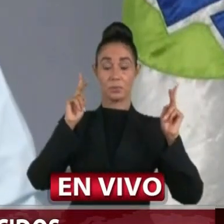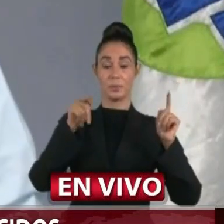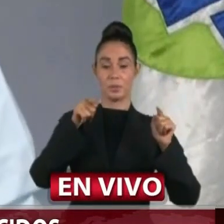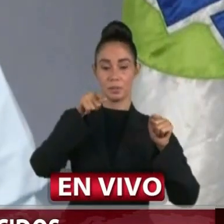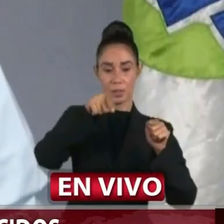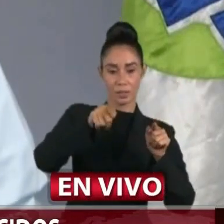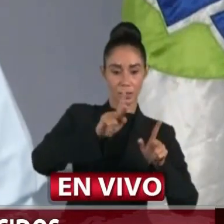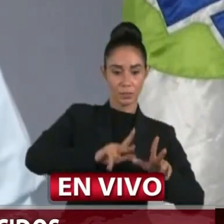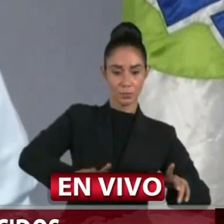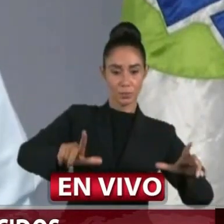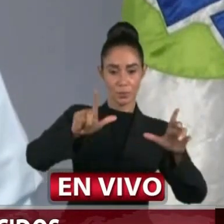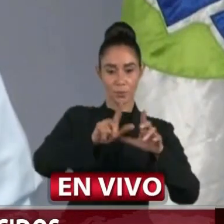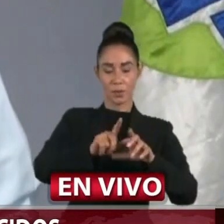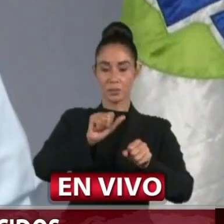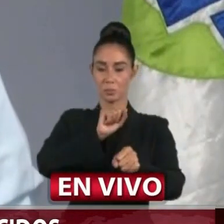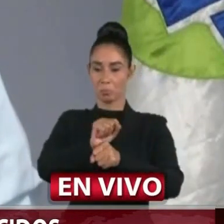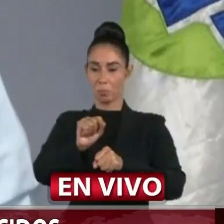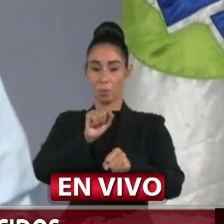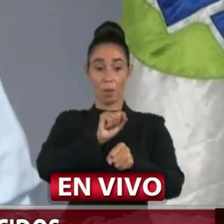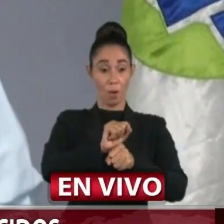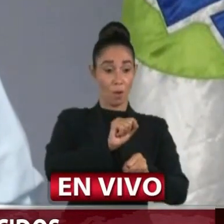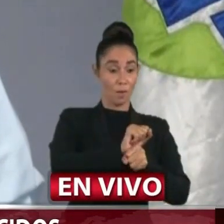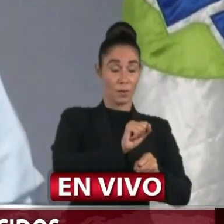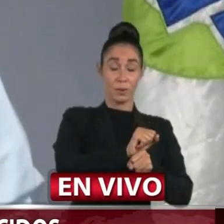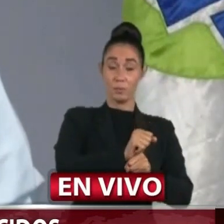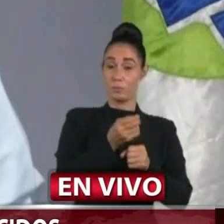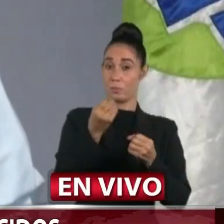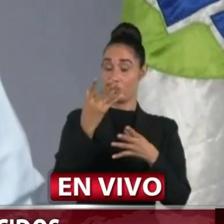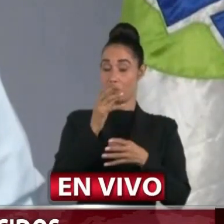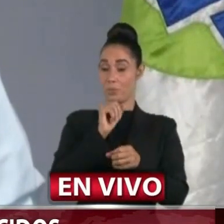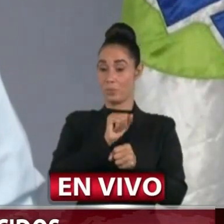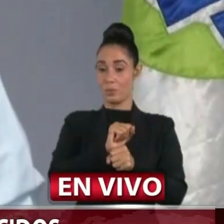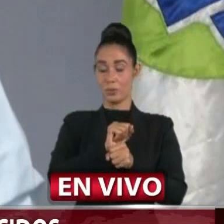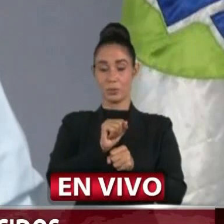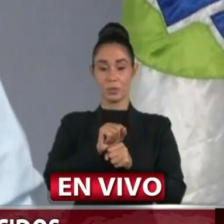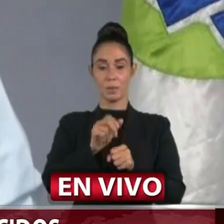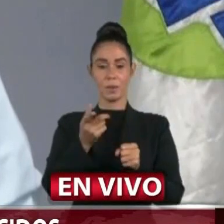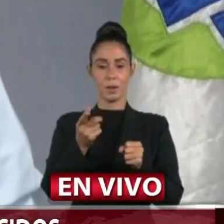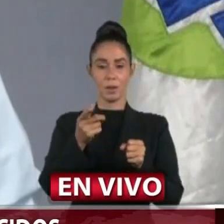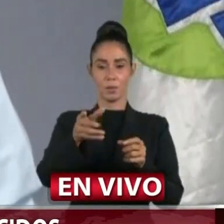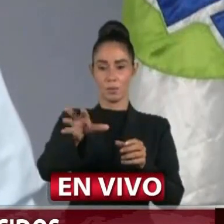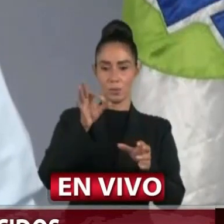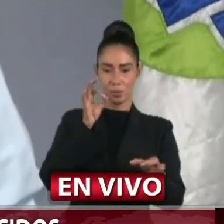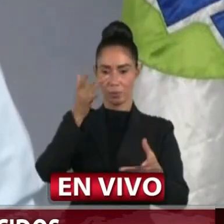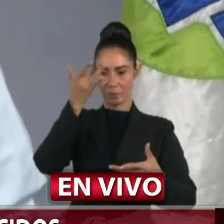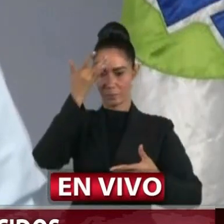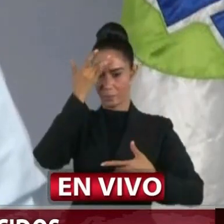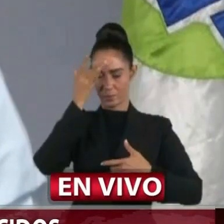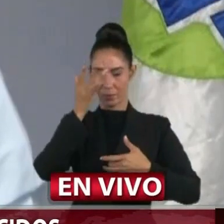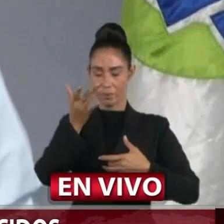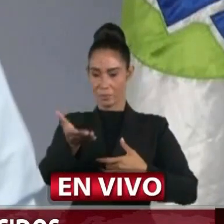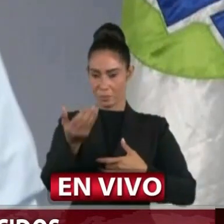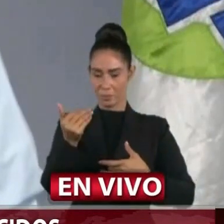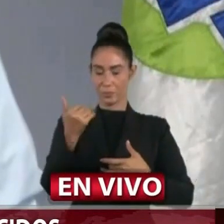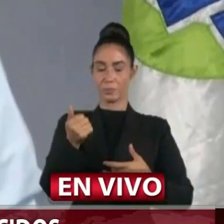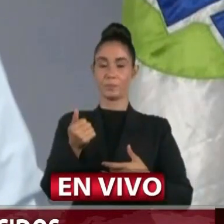hicieron una serie de operativos con aplicación de pruebas rápidas, pero